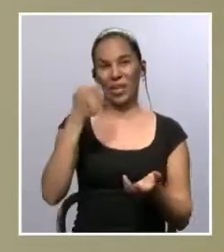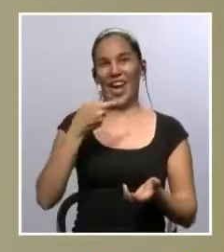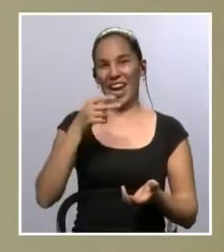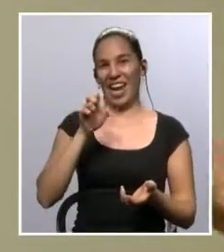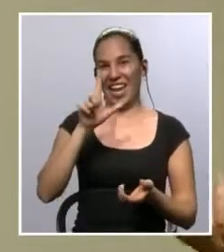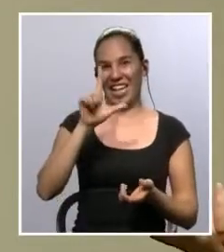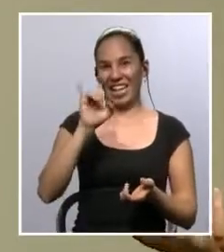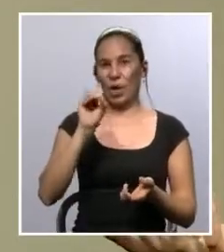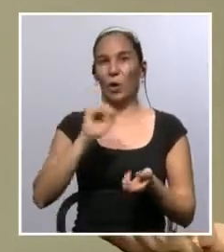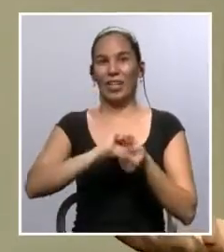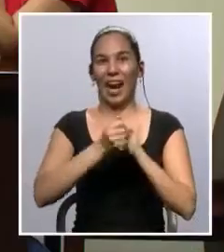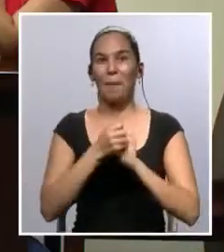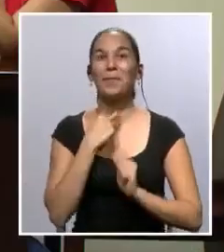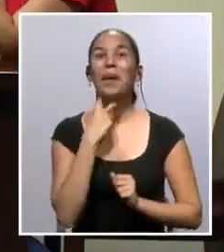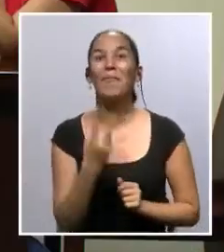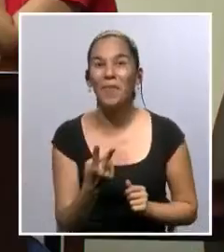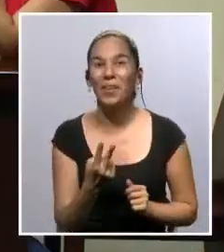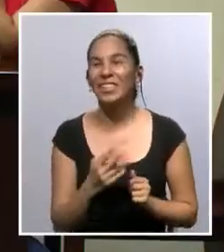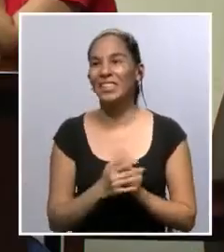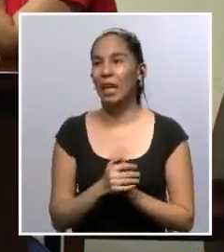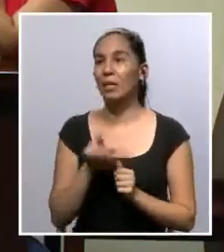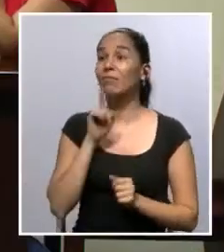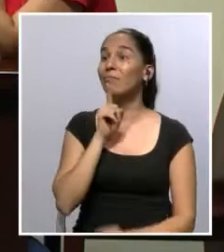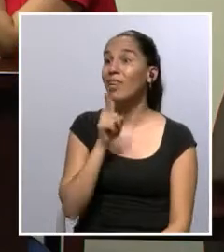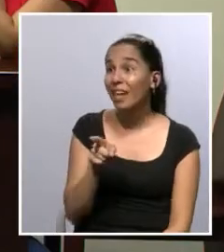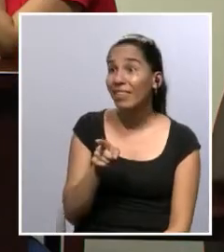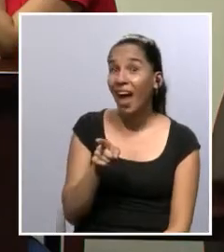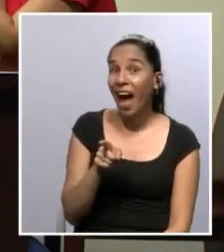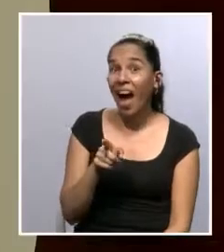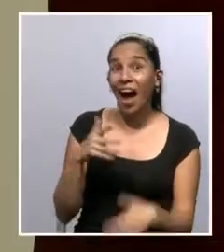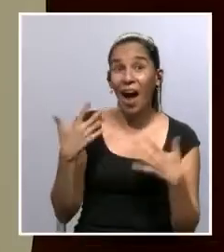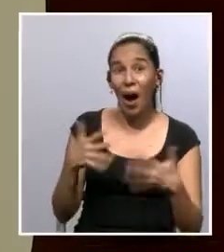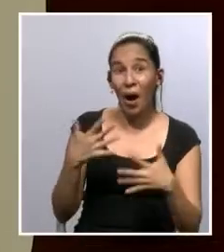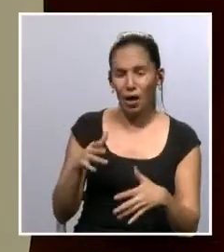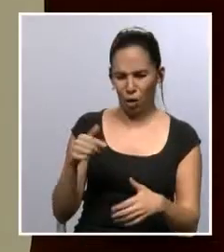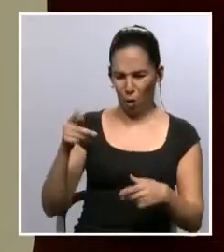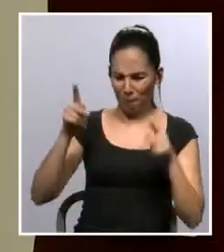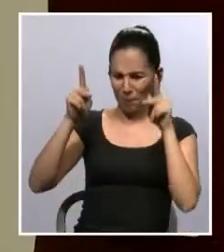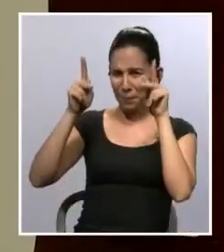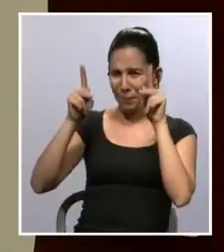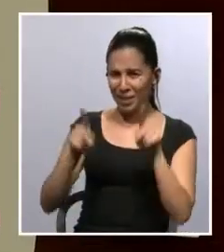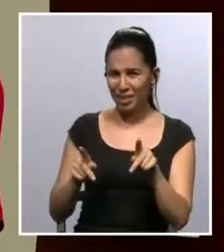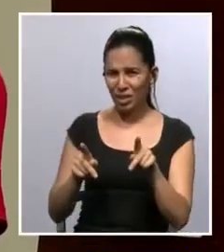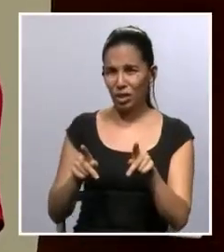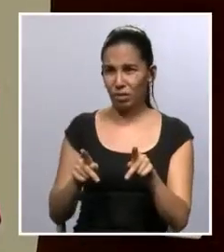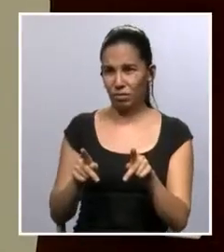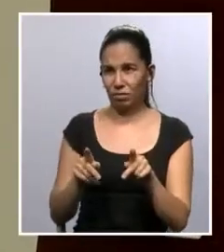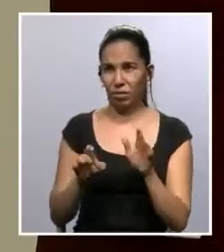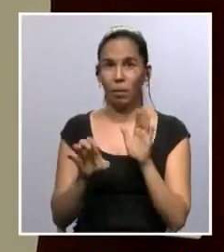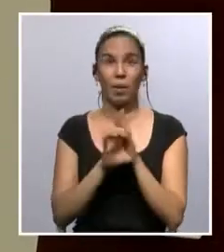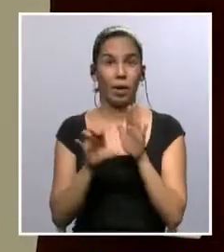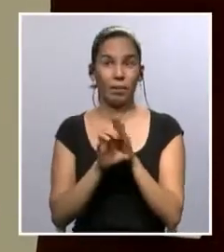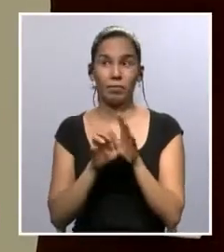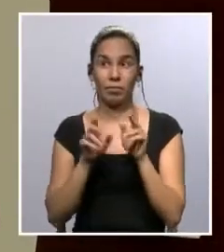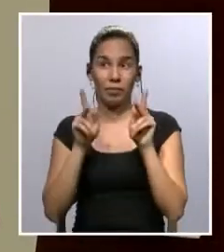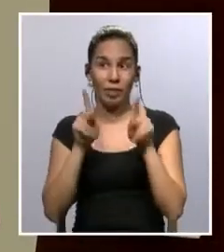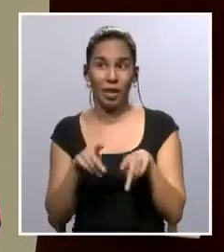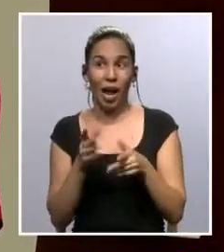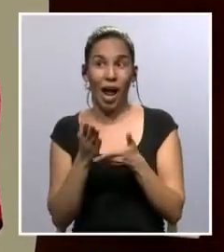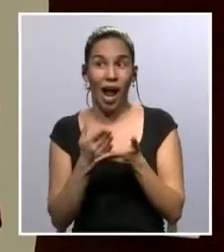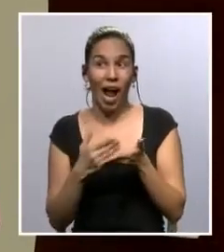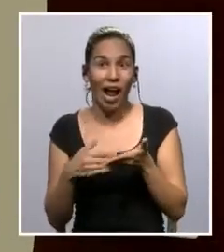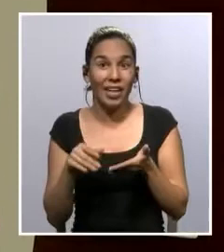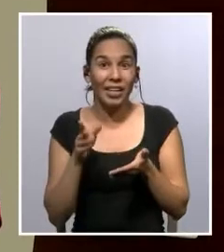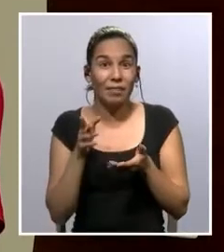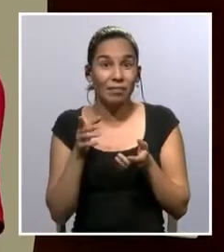en los pulmones. Que justo eso le quería preguntar, Rachid, ¿por qué los seres humanos no ingieren? Si alguien ha probado, que yo